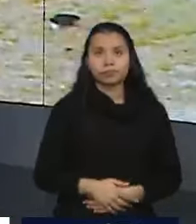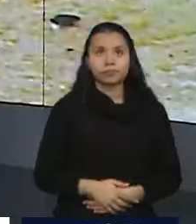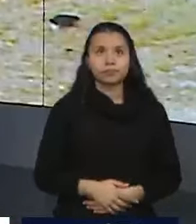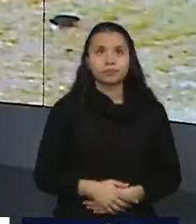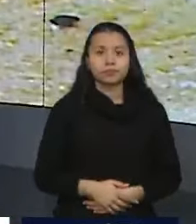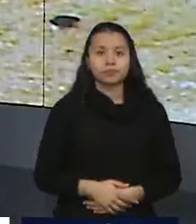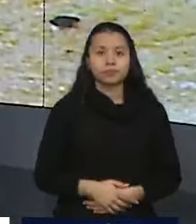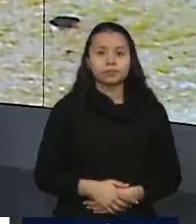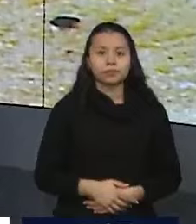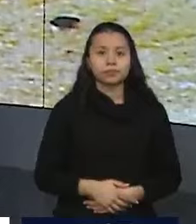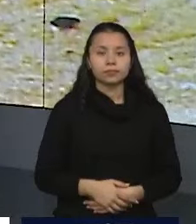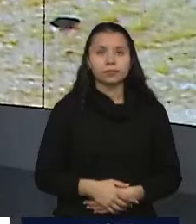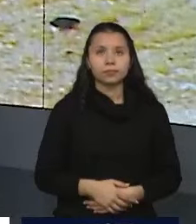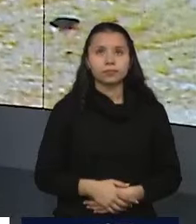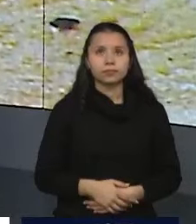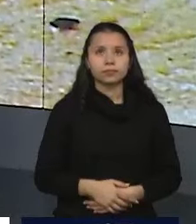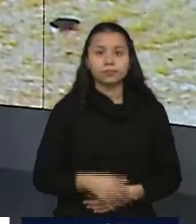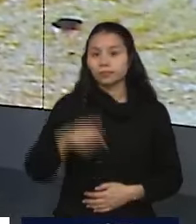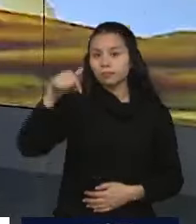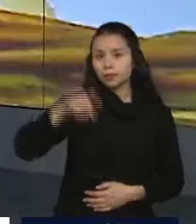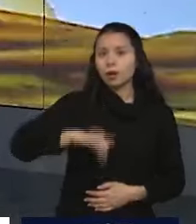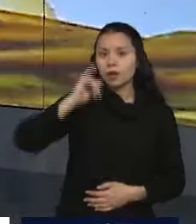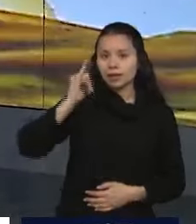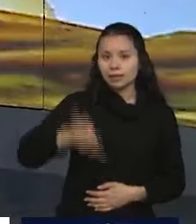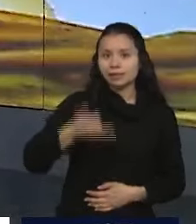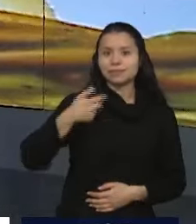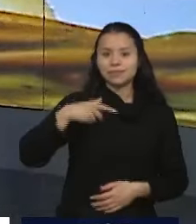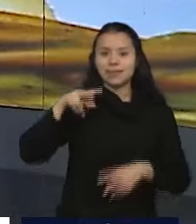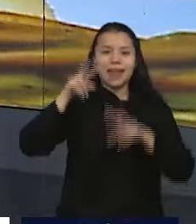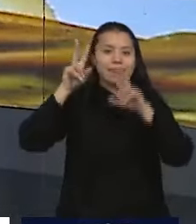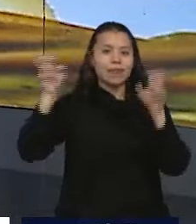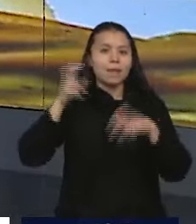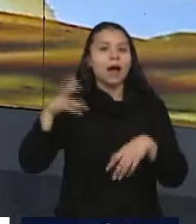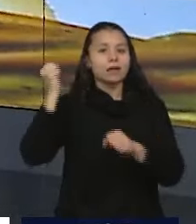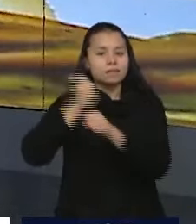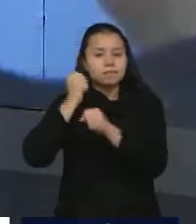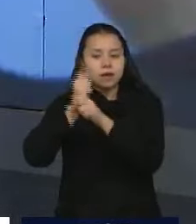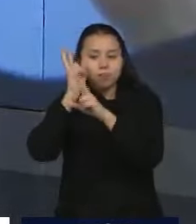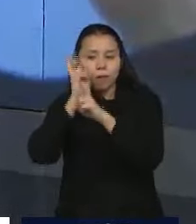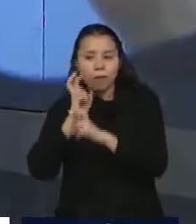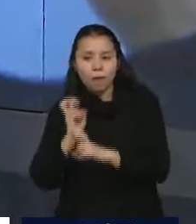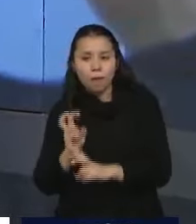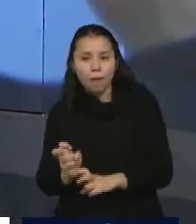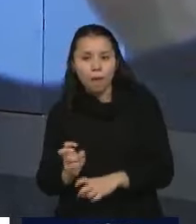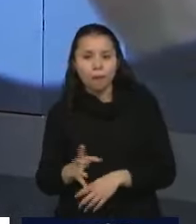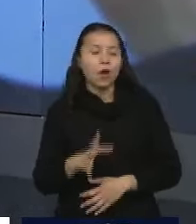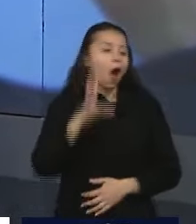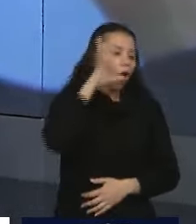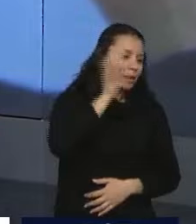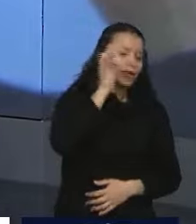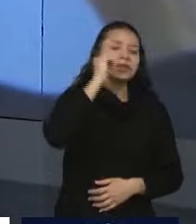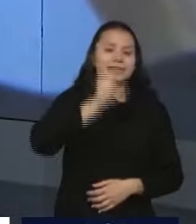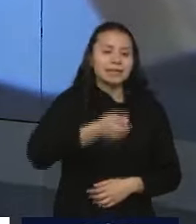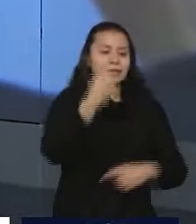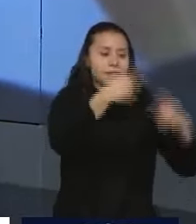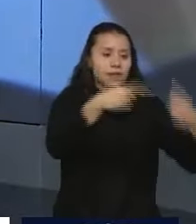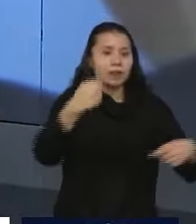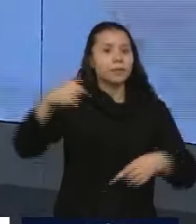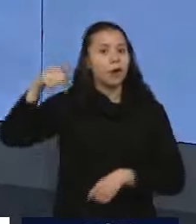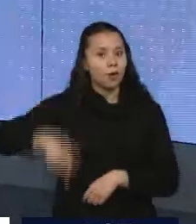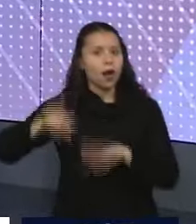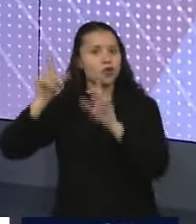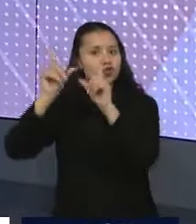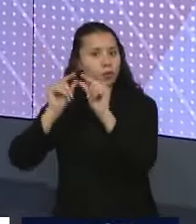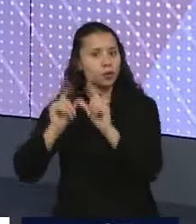acá sí, ¿eh? Bueno, porque acá hay un trabajo metódico. Podrían haber sido alguno de los que respondieron a mí, podría haber estado respondido acá. Incluido acá. Veamos, porque fue un